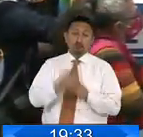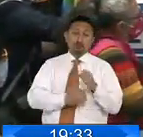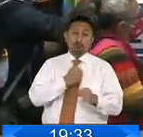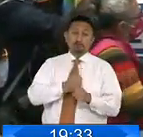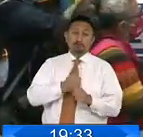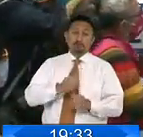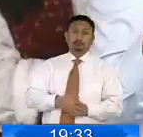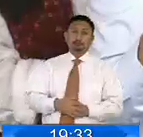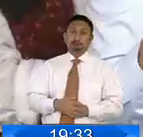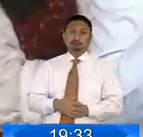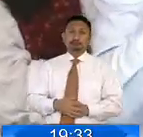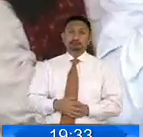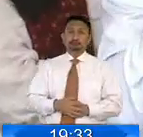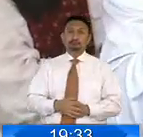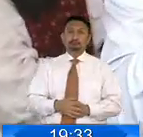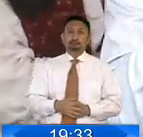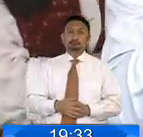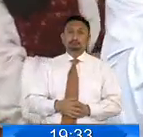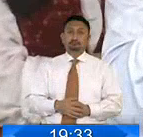informó